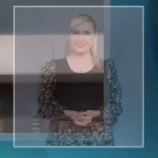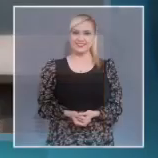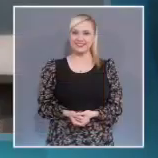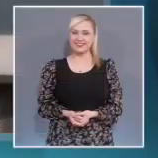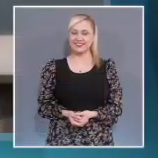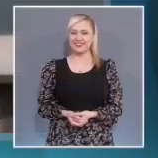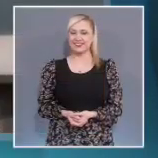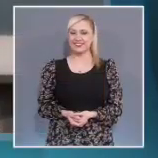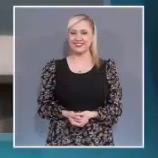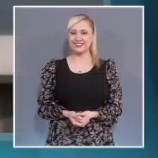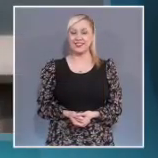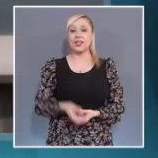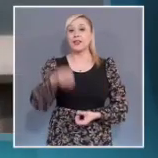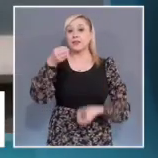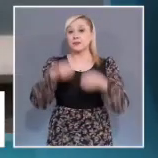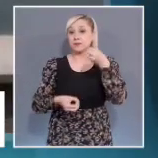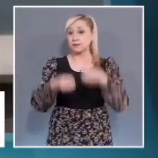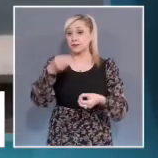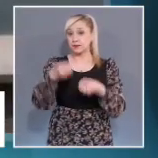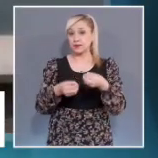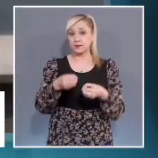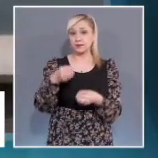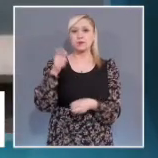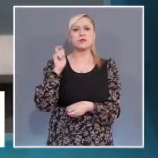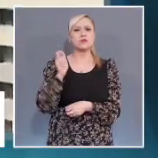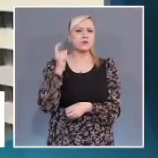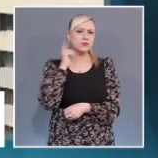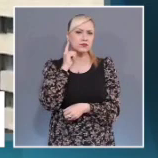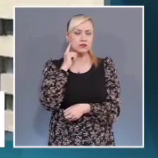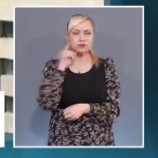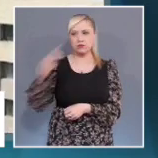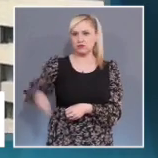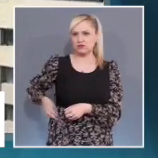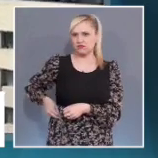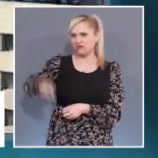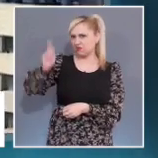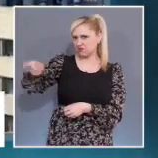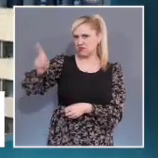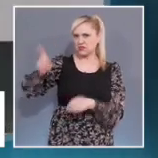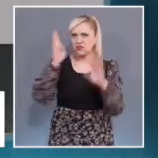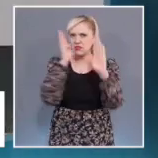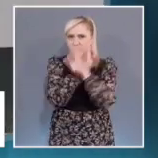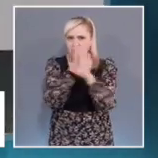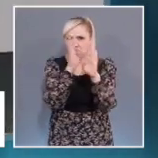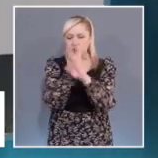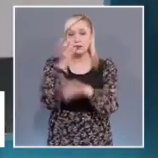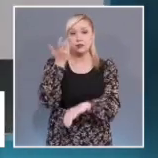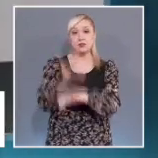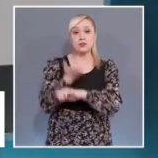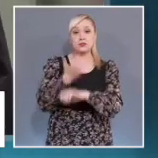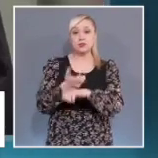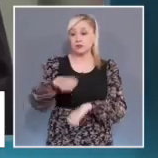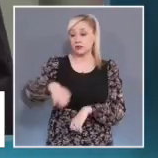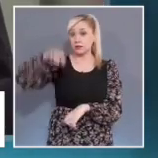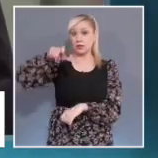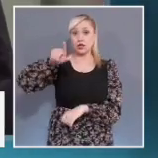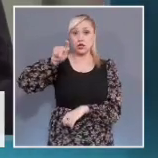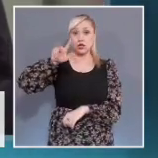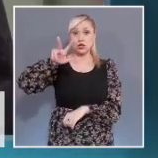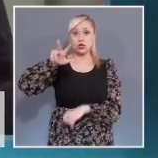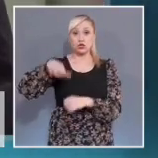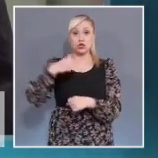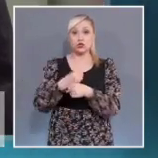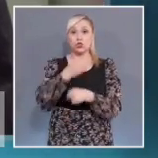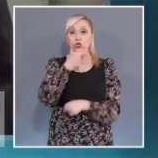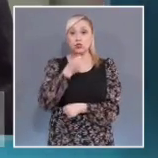El Tribunal Intermedio de Suzhou declaró culpable de espionaje al ciudadano estadounidense de 78 años, John Xinhuan Liu, a quien